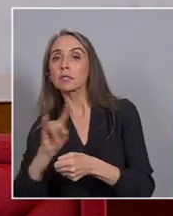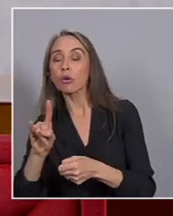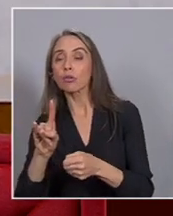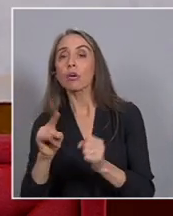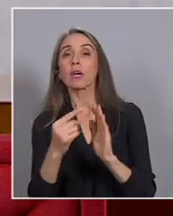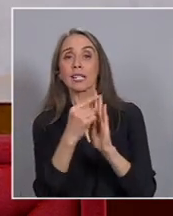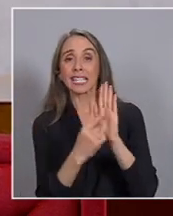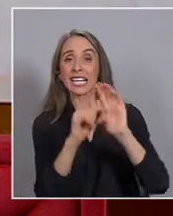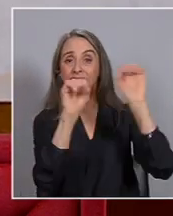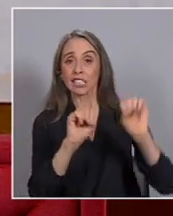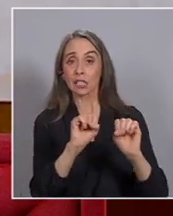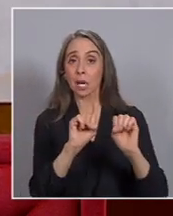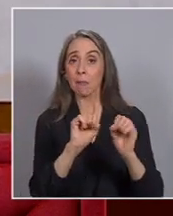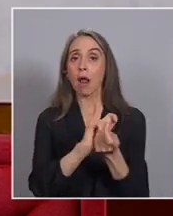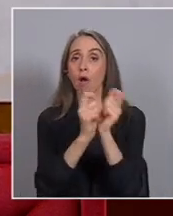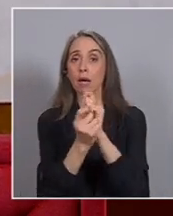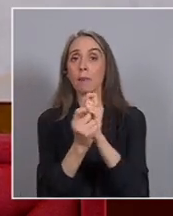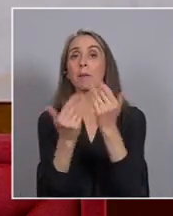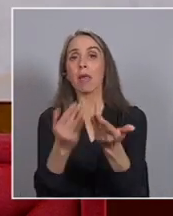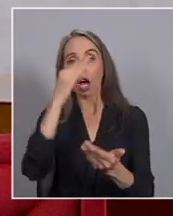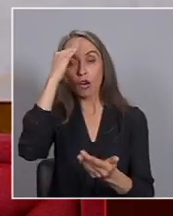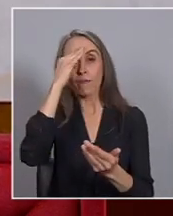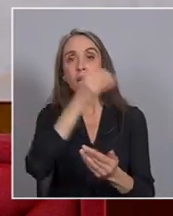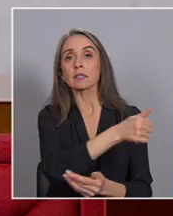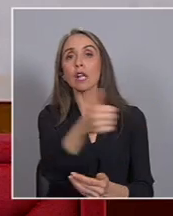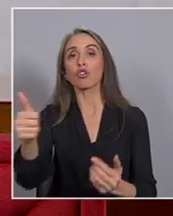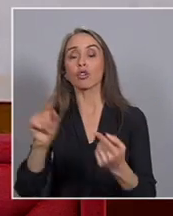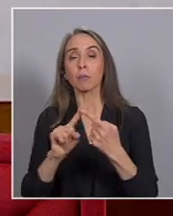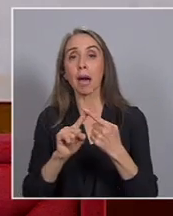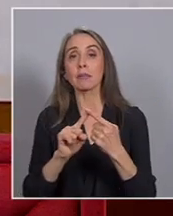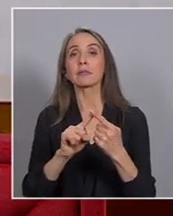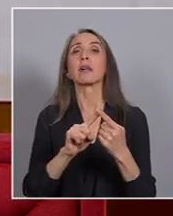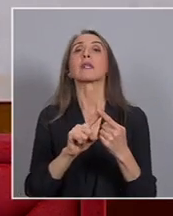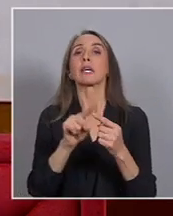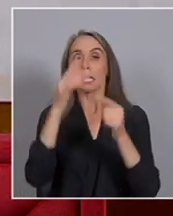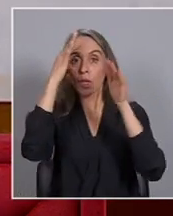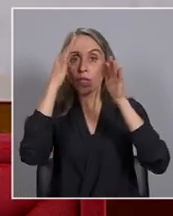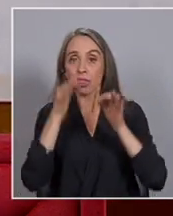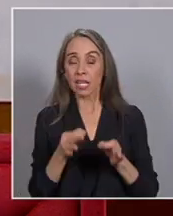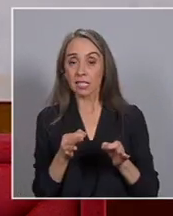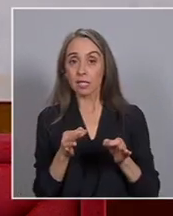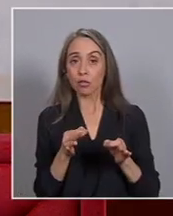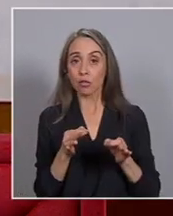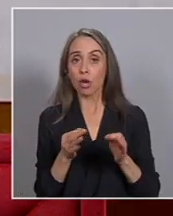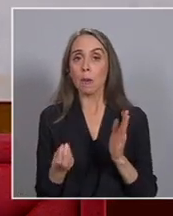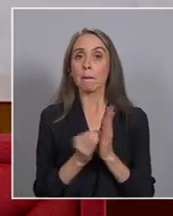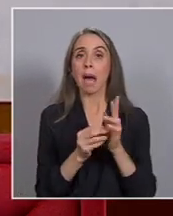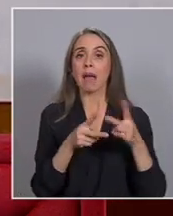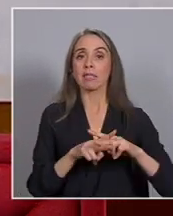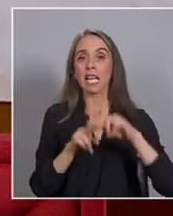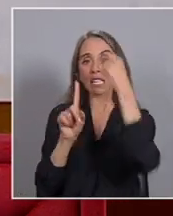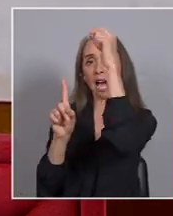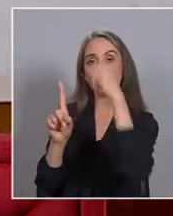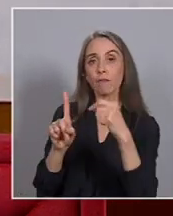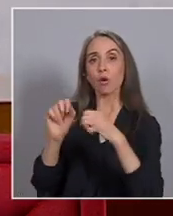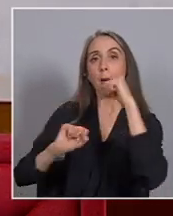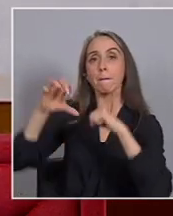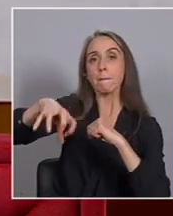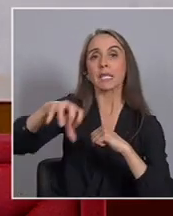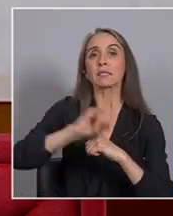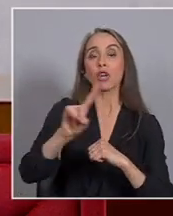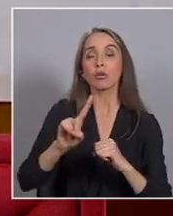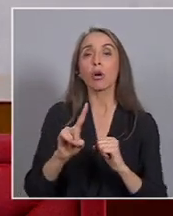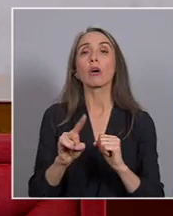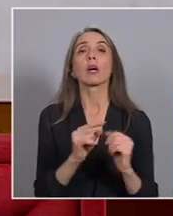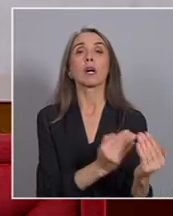confianzas a todos los actores y que estos sean decisiones cada vez más técnicas y respaldadas